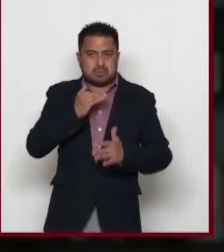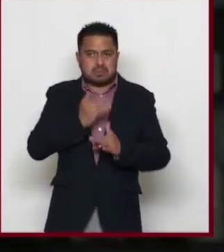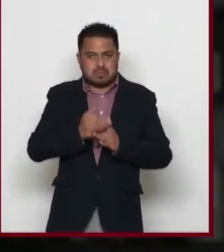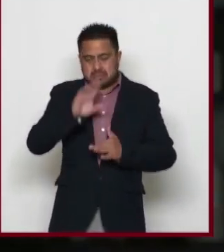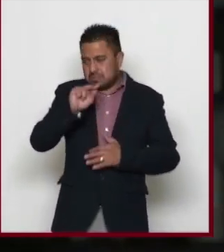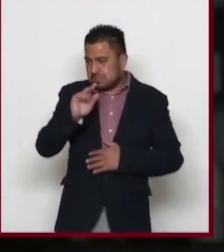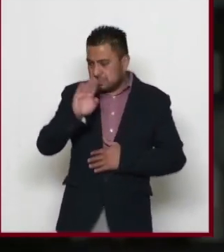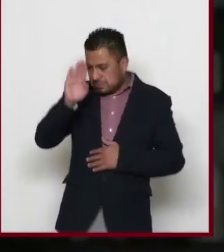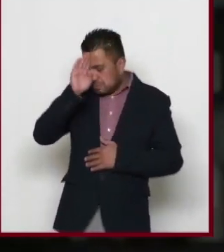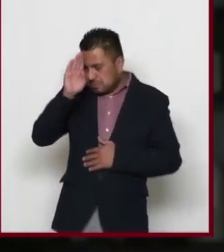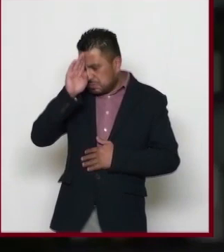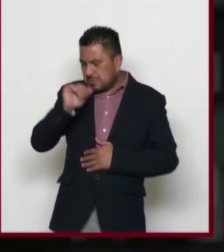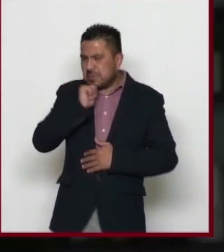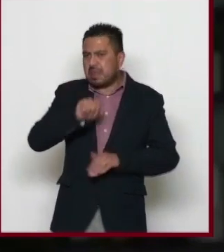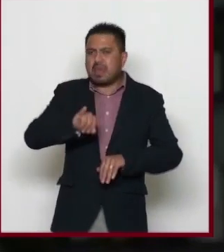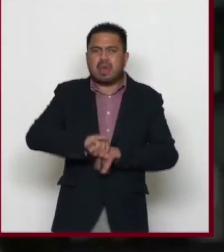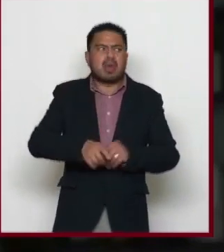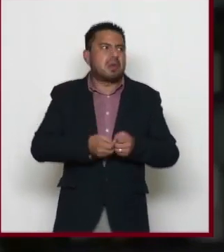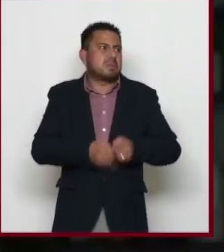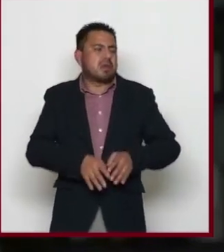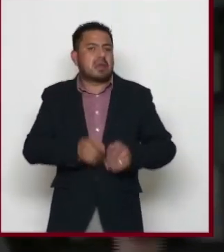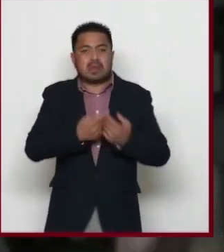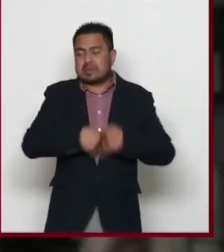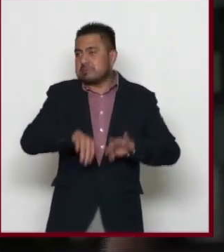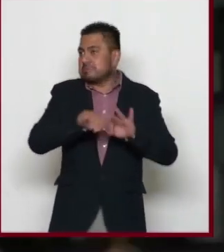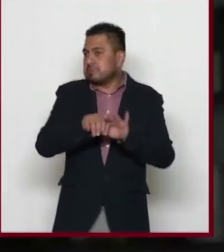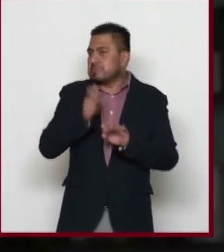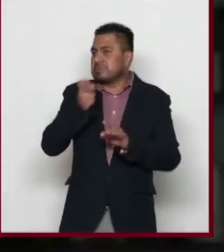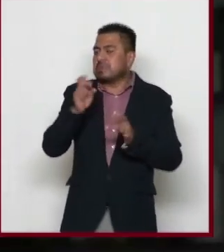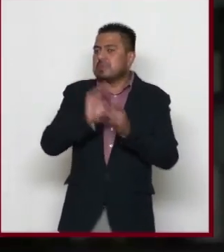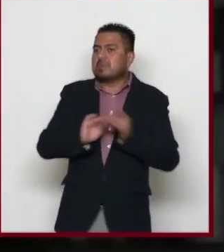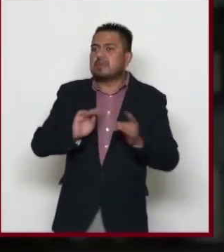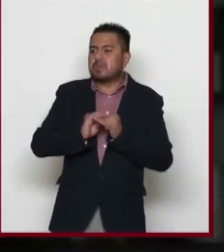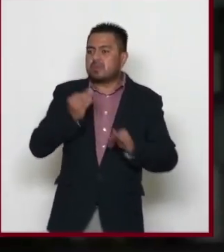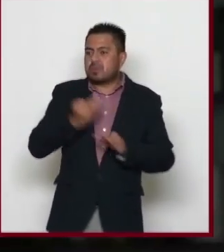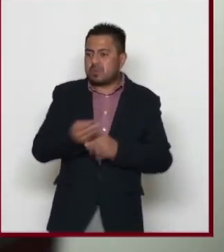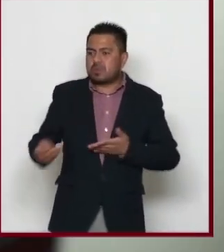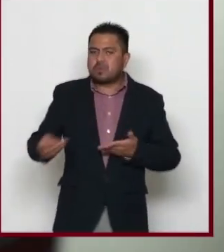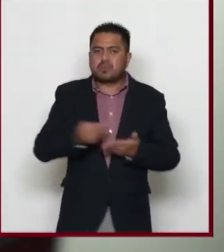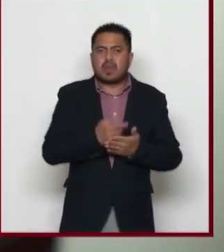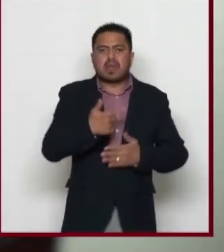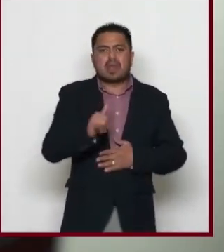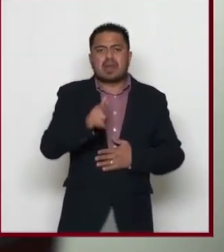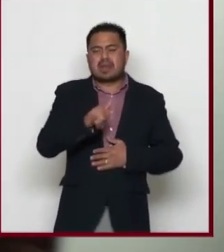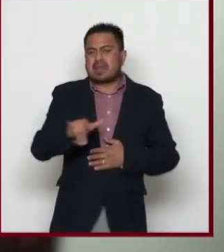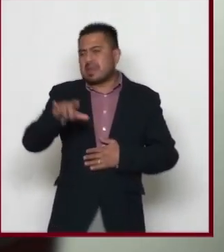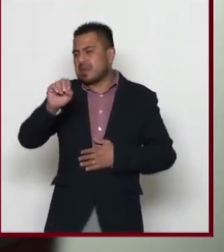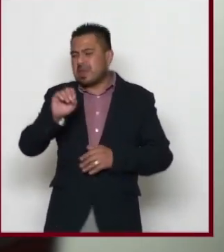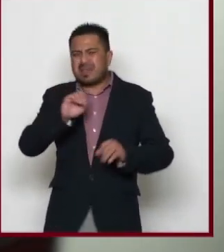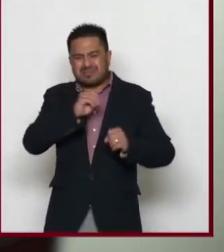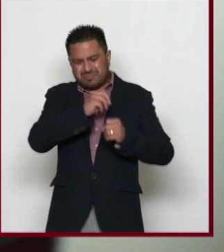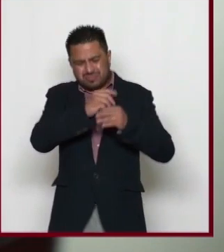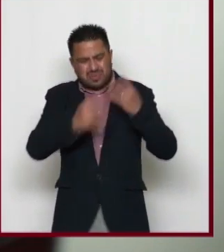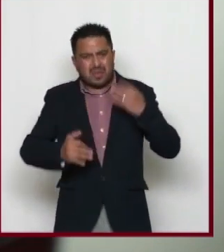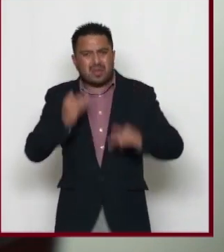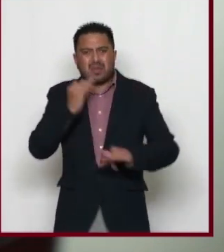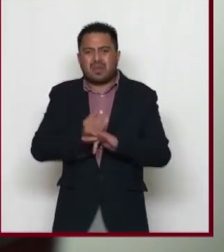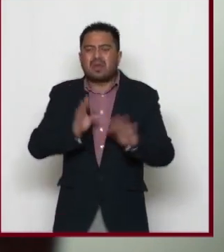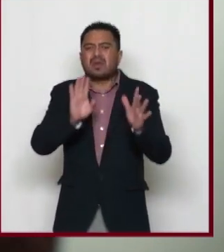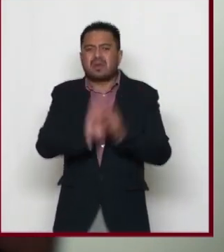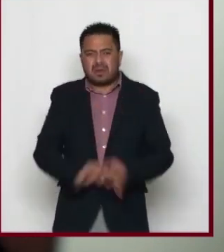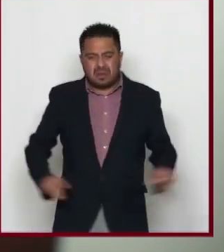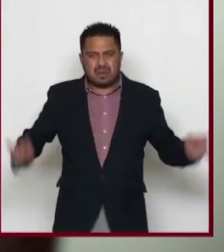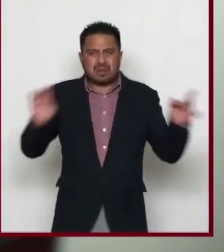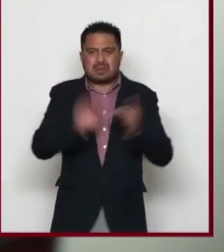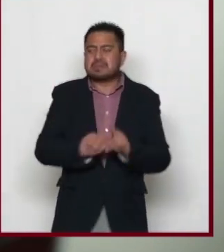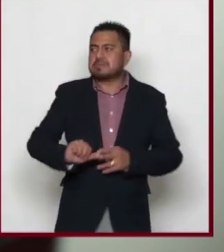hacer historia. Entonces, bueno, yo quiero pensar que nada fue desperdicio. Y es la importante lección que nos deja Galileo de